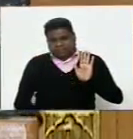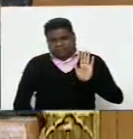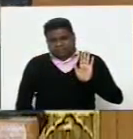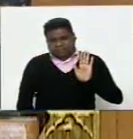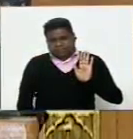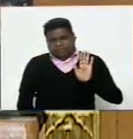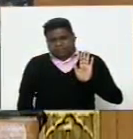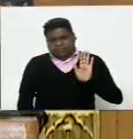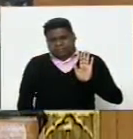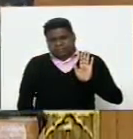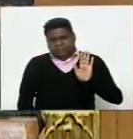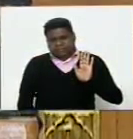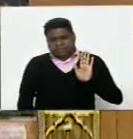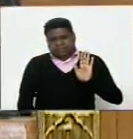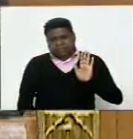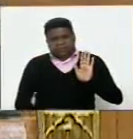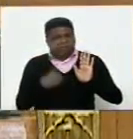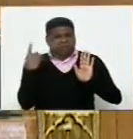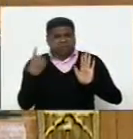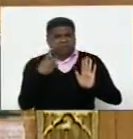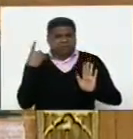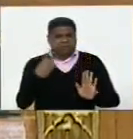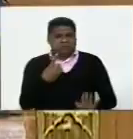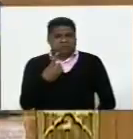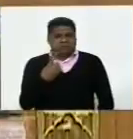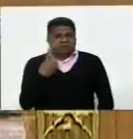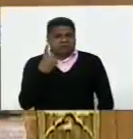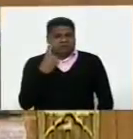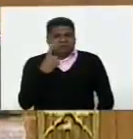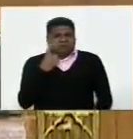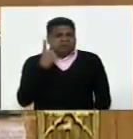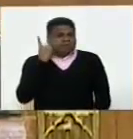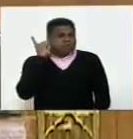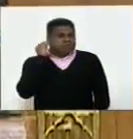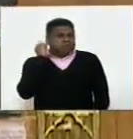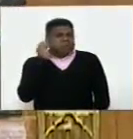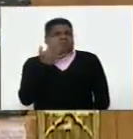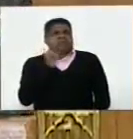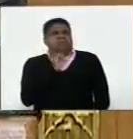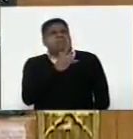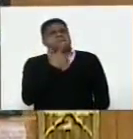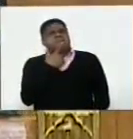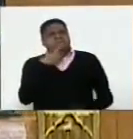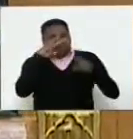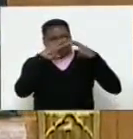para que no sea una cosa solo de mujeres, aquí hay un investigador,